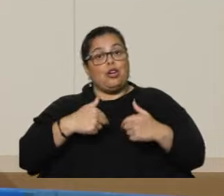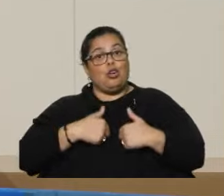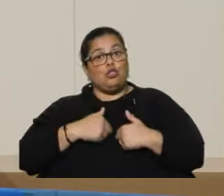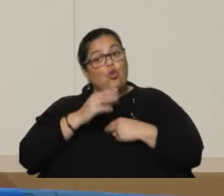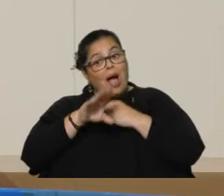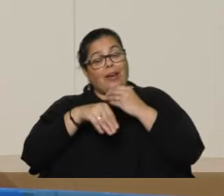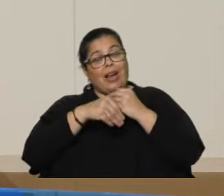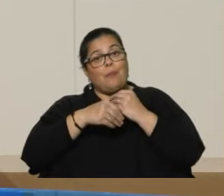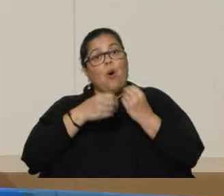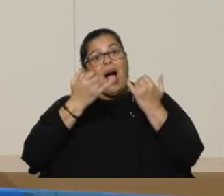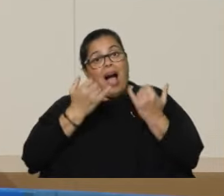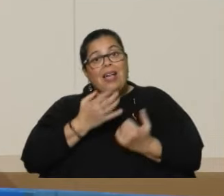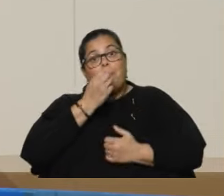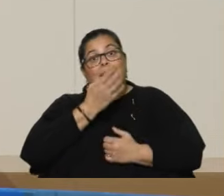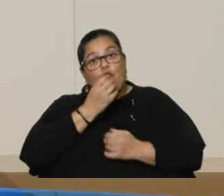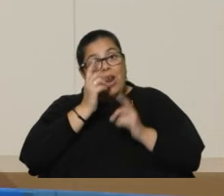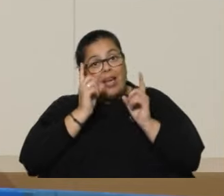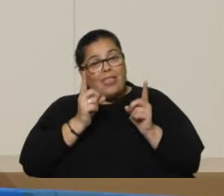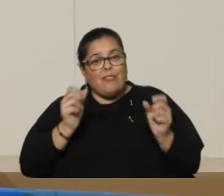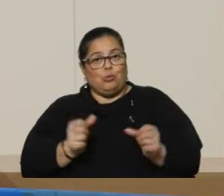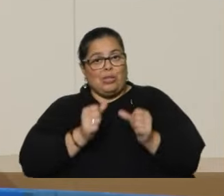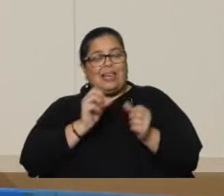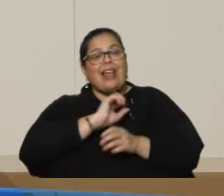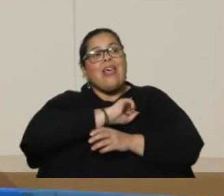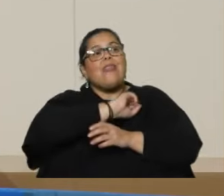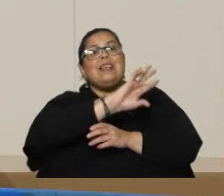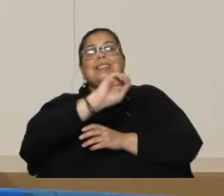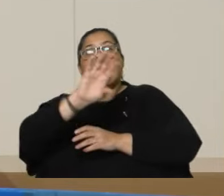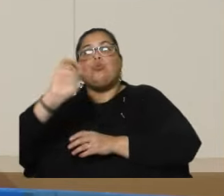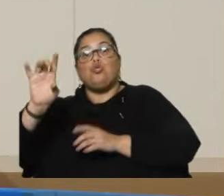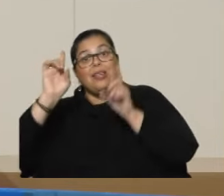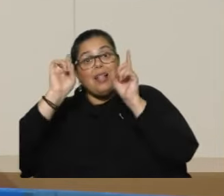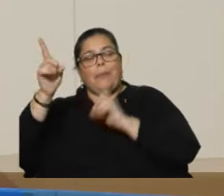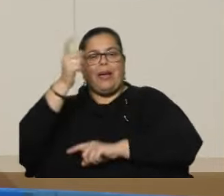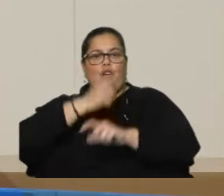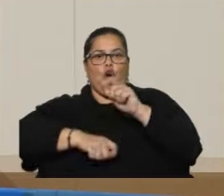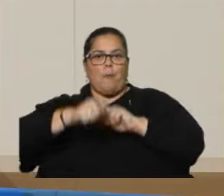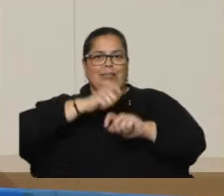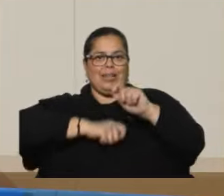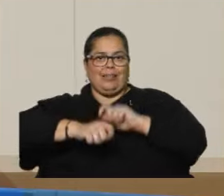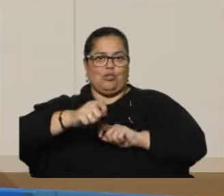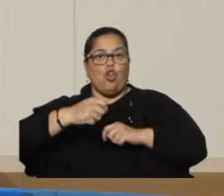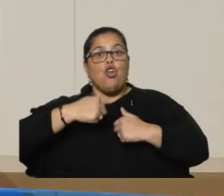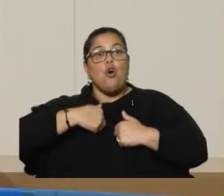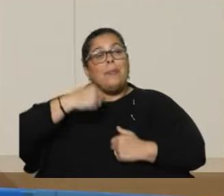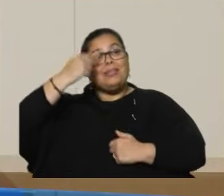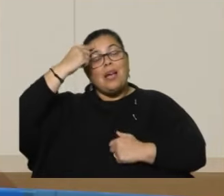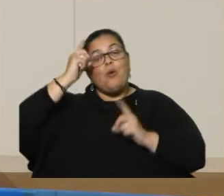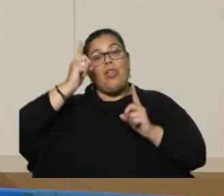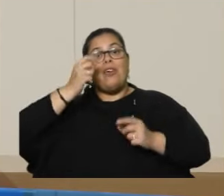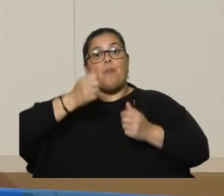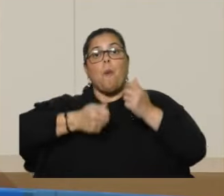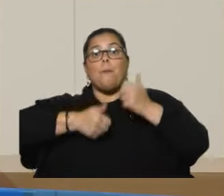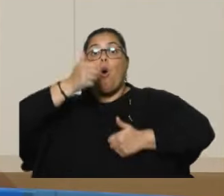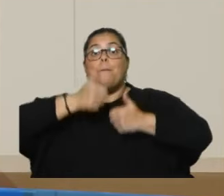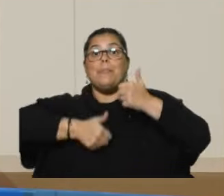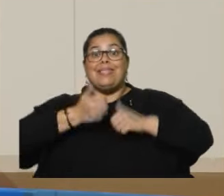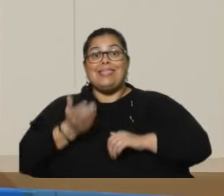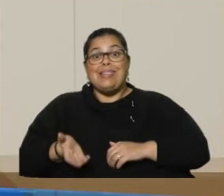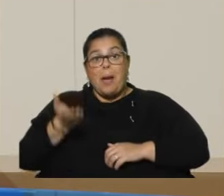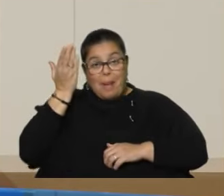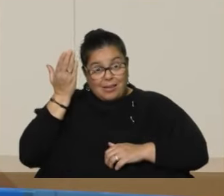para hacer también la distribución y comercialización en todos los eslabones. Creemos que si trabajamos aumentando los niveles de competencia y de eficiencia en los